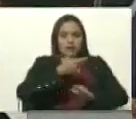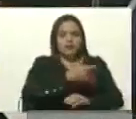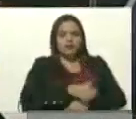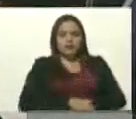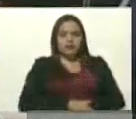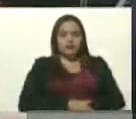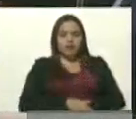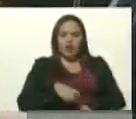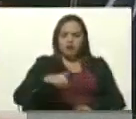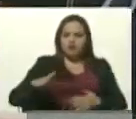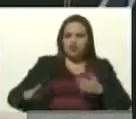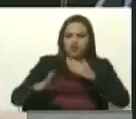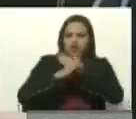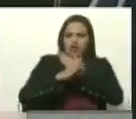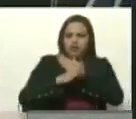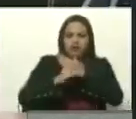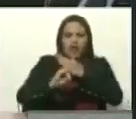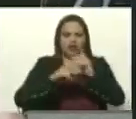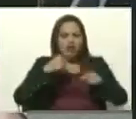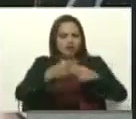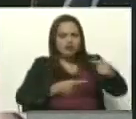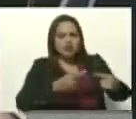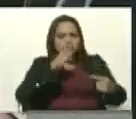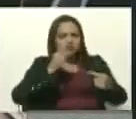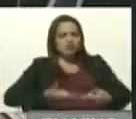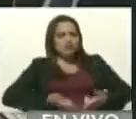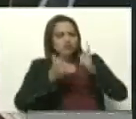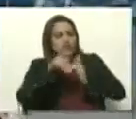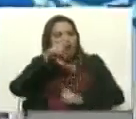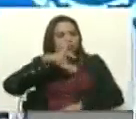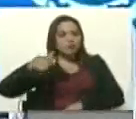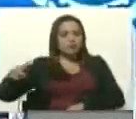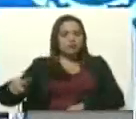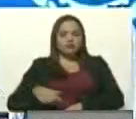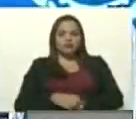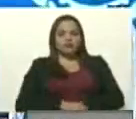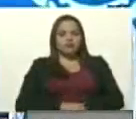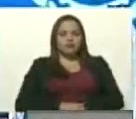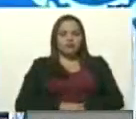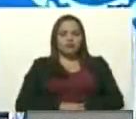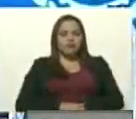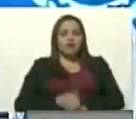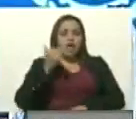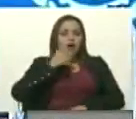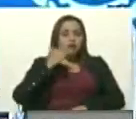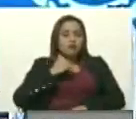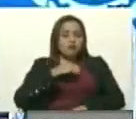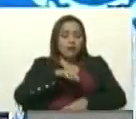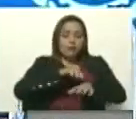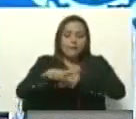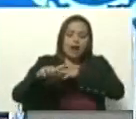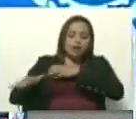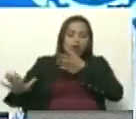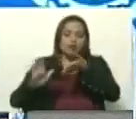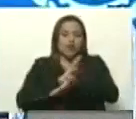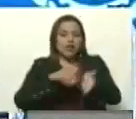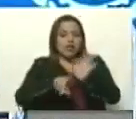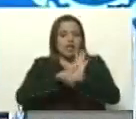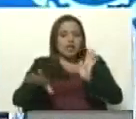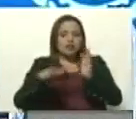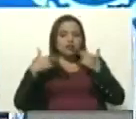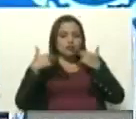Un bloqueo que en su conjunto privó a nuestra población y violó masivamente los derechos humanos del